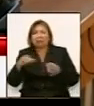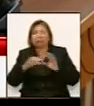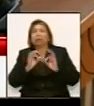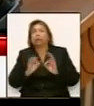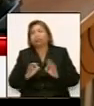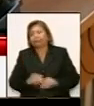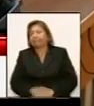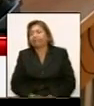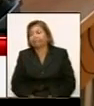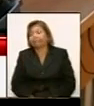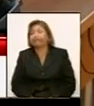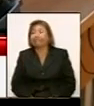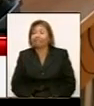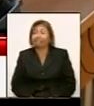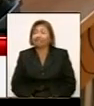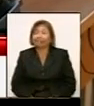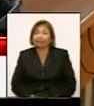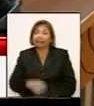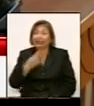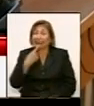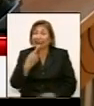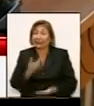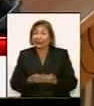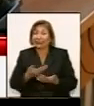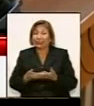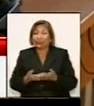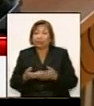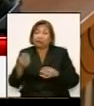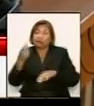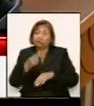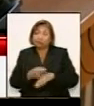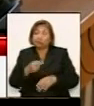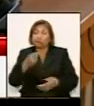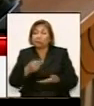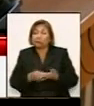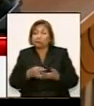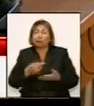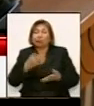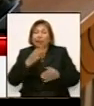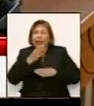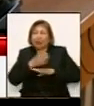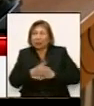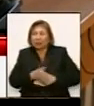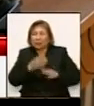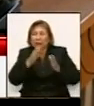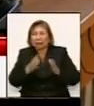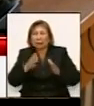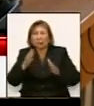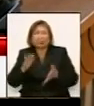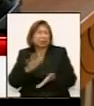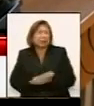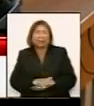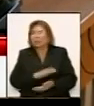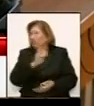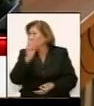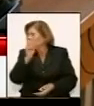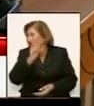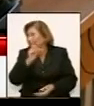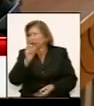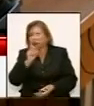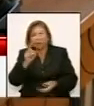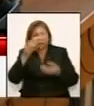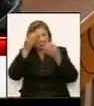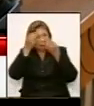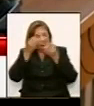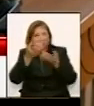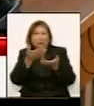así. Y eso ya es, o aparte una revictimización, es pasar por un proceso burocrático que no está cumpliendo con